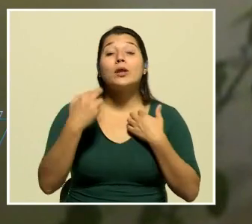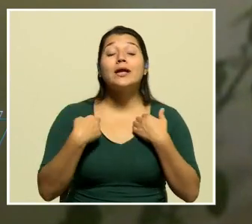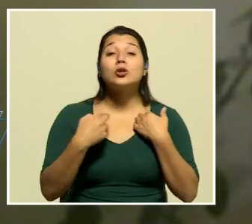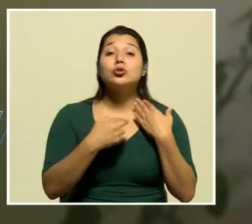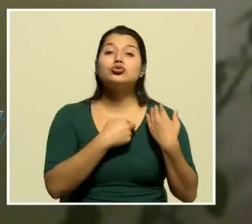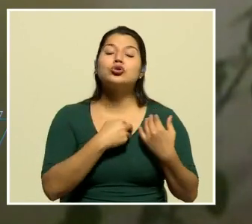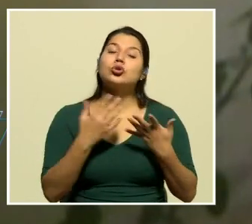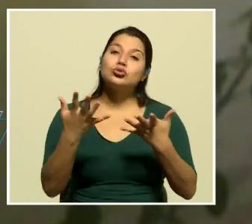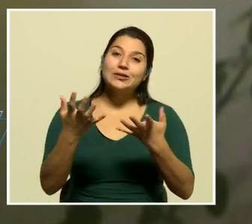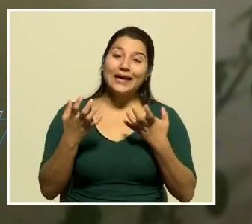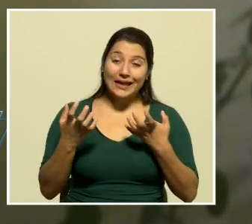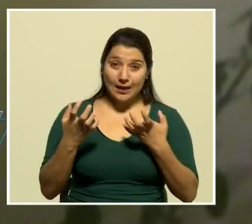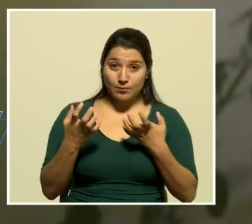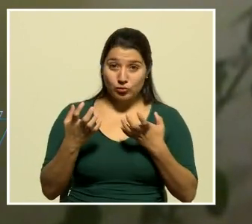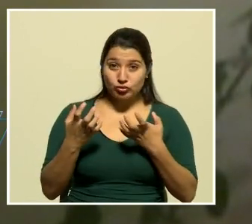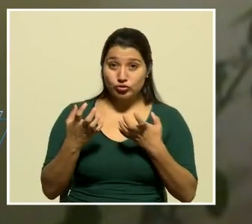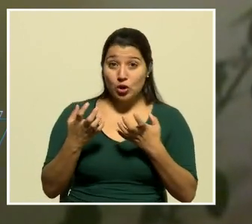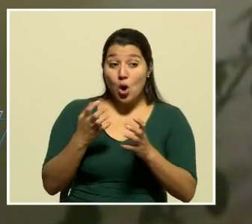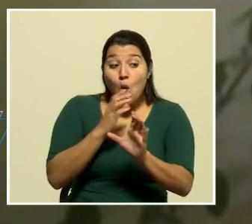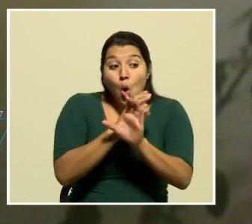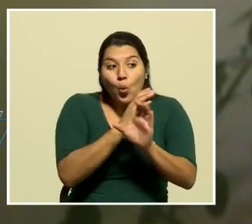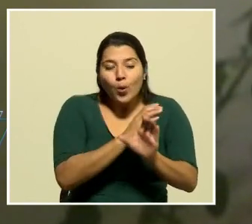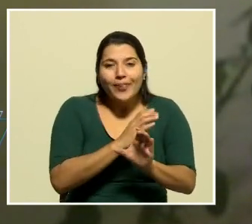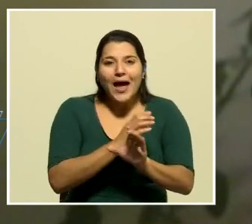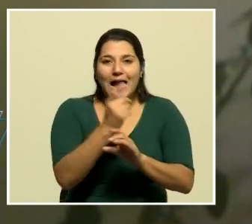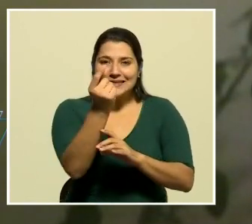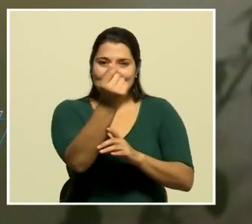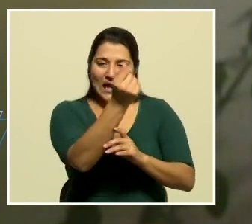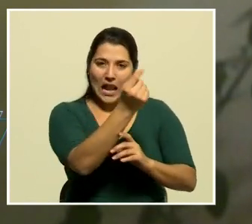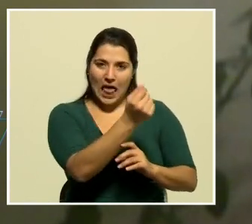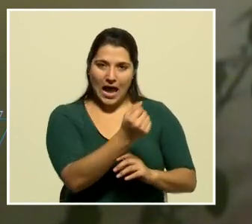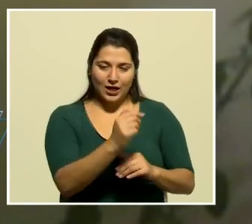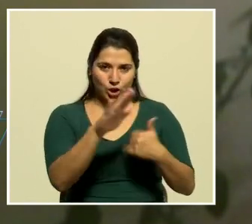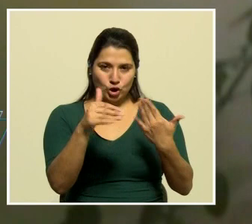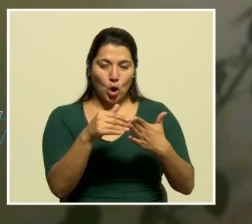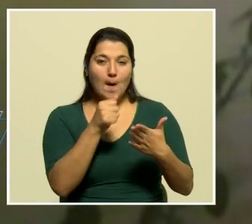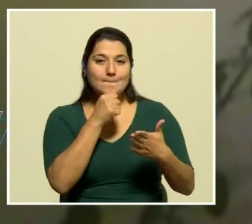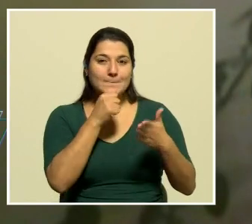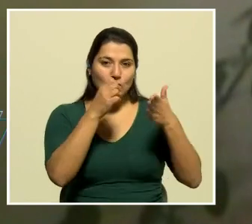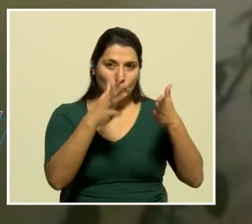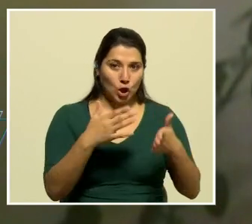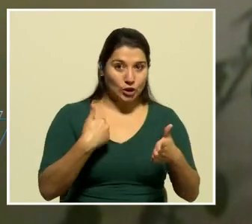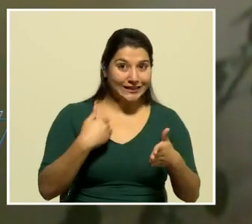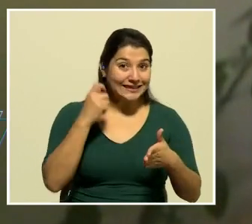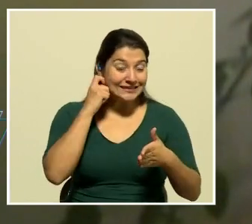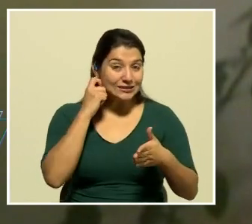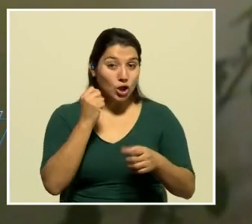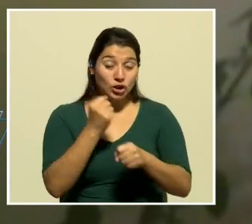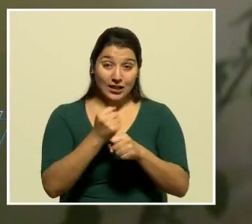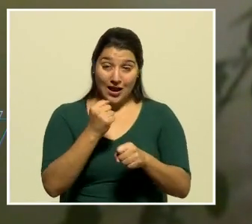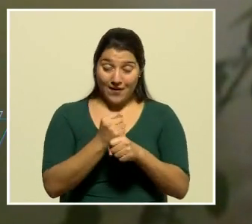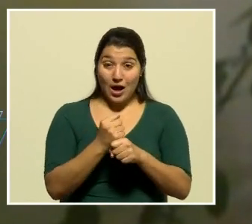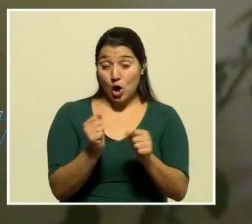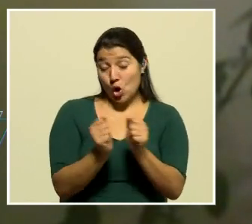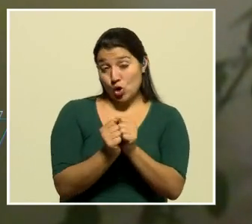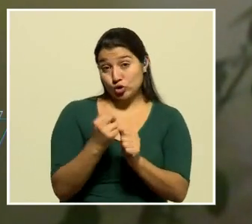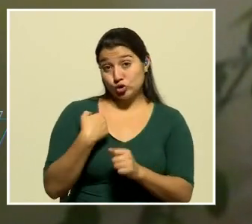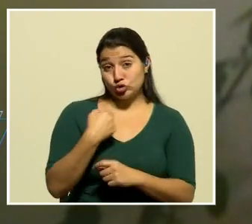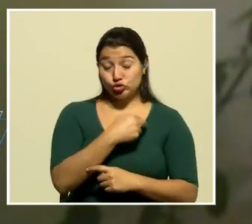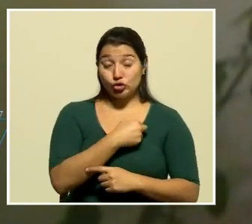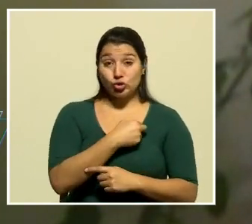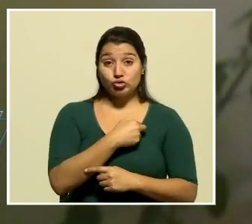queríamos salvaguardar los salarios de todos los periodistas, las periodistas que trabajan con nosotros,